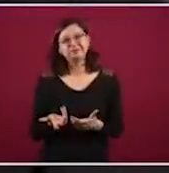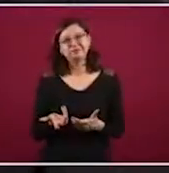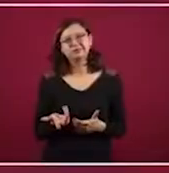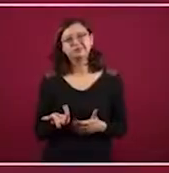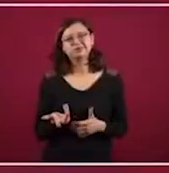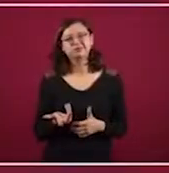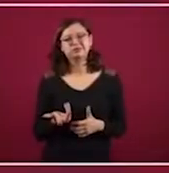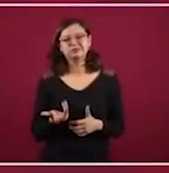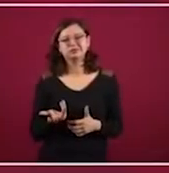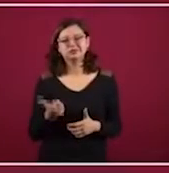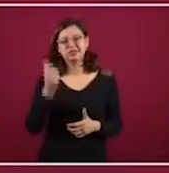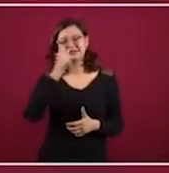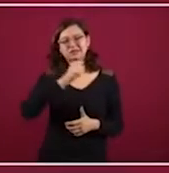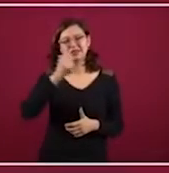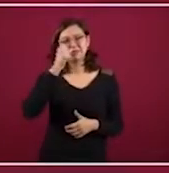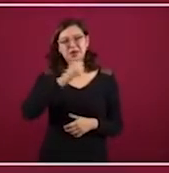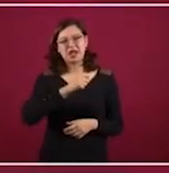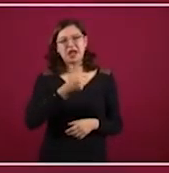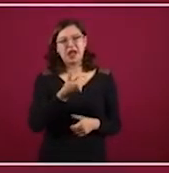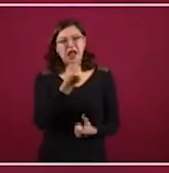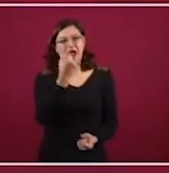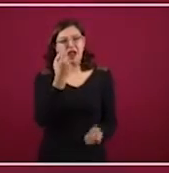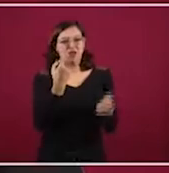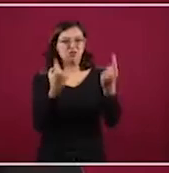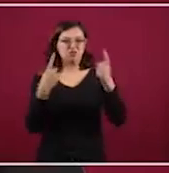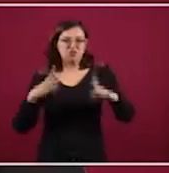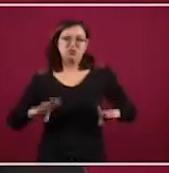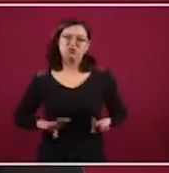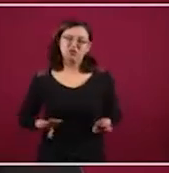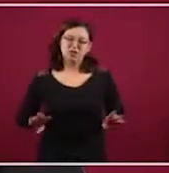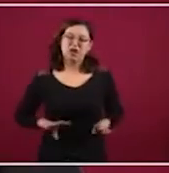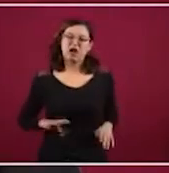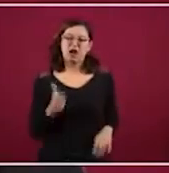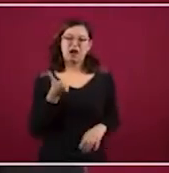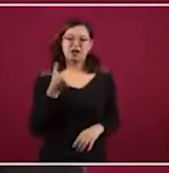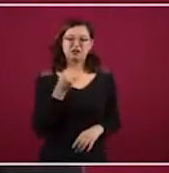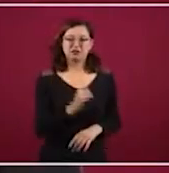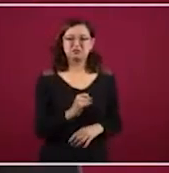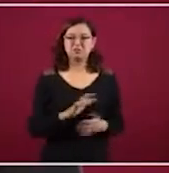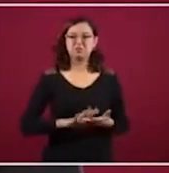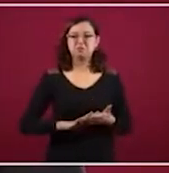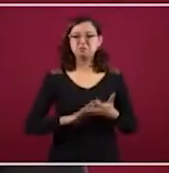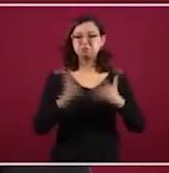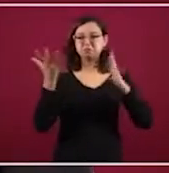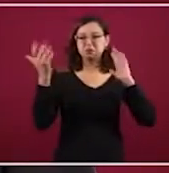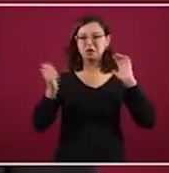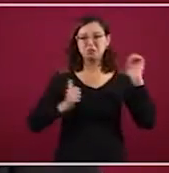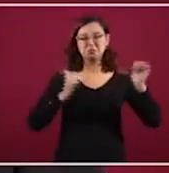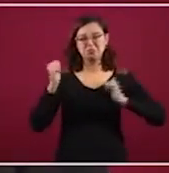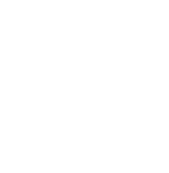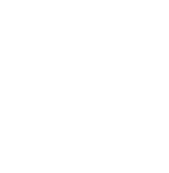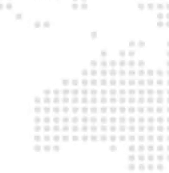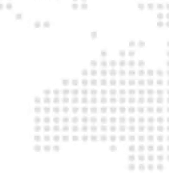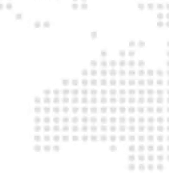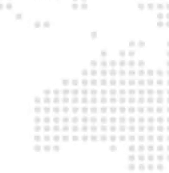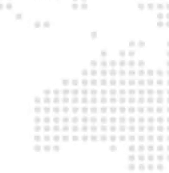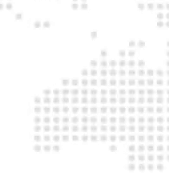que siempre desatan estos hechos lamentables.